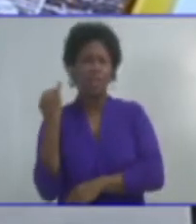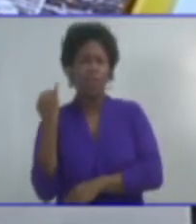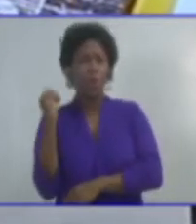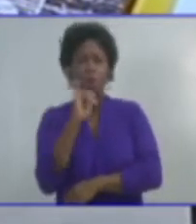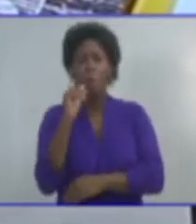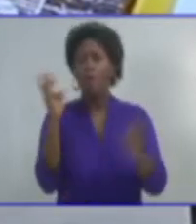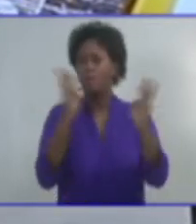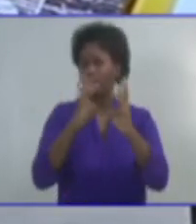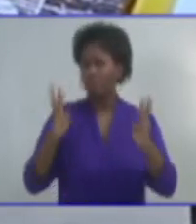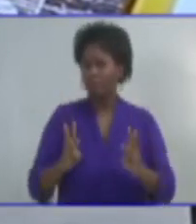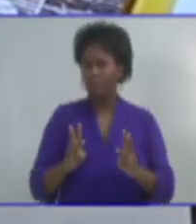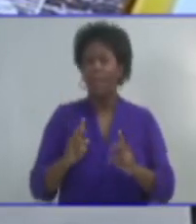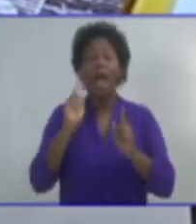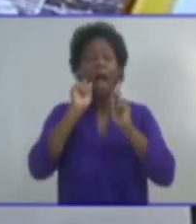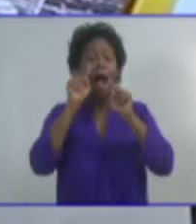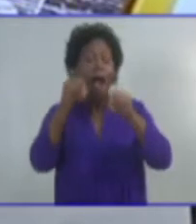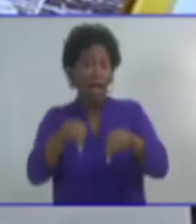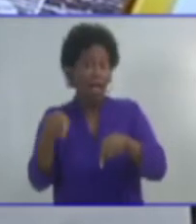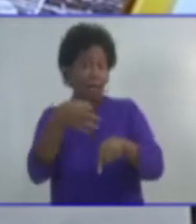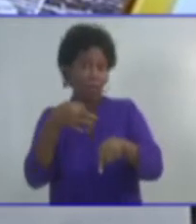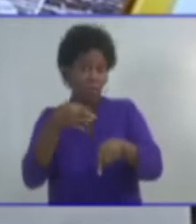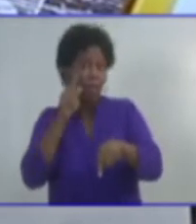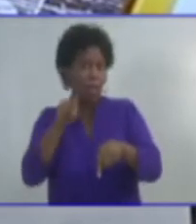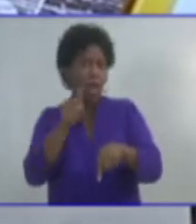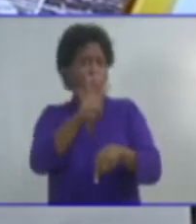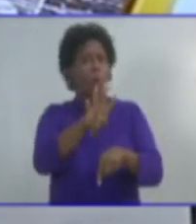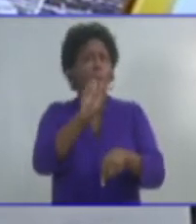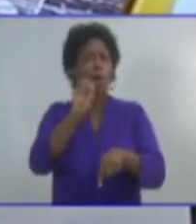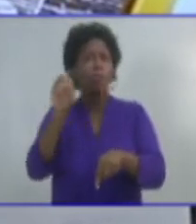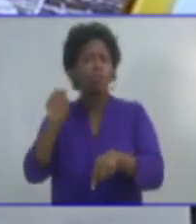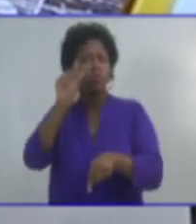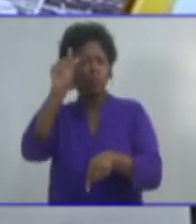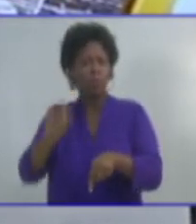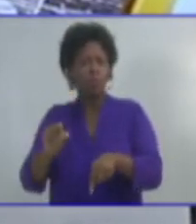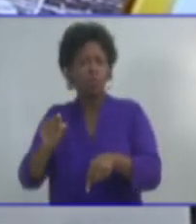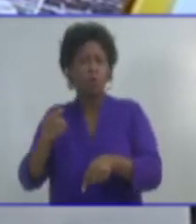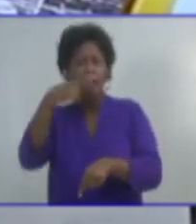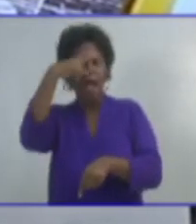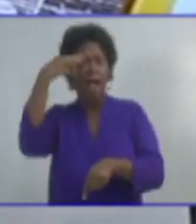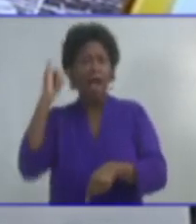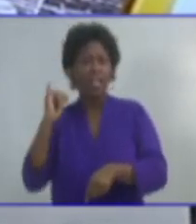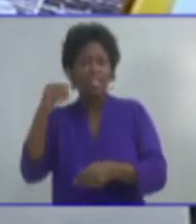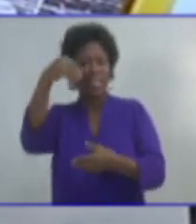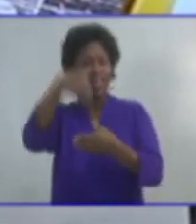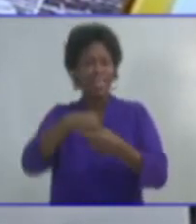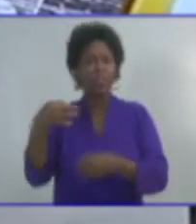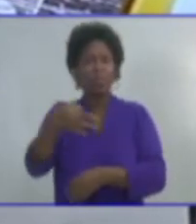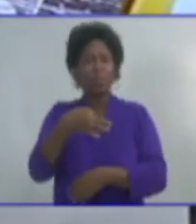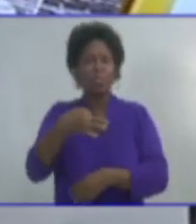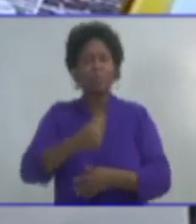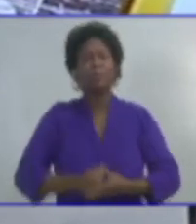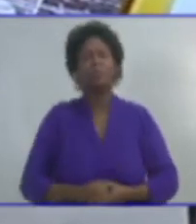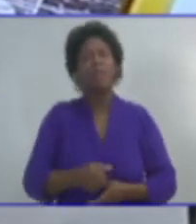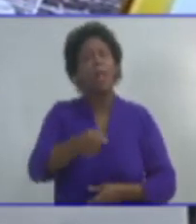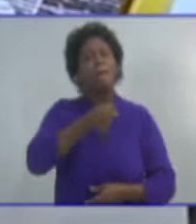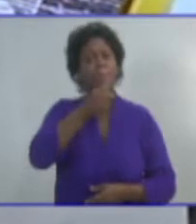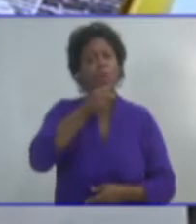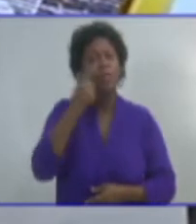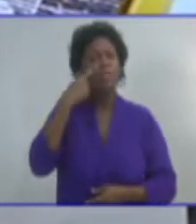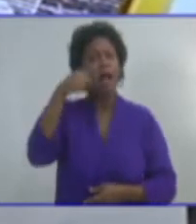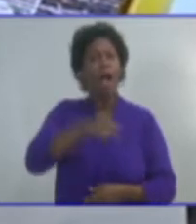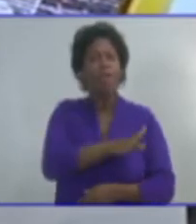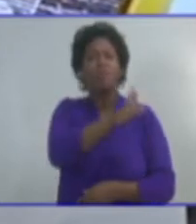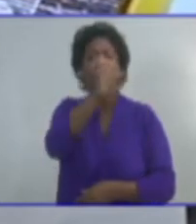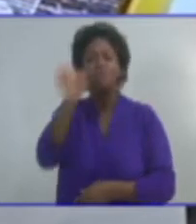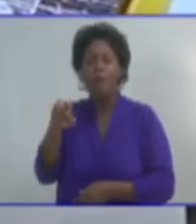internet sobre la presencia de más de 400 migrantes haitianos en nuestro municipio. El periodista Miguel Reyes viajó